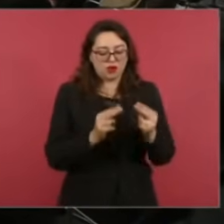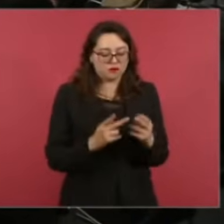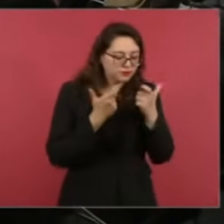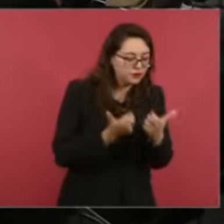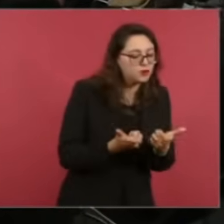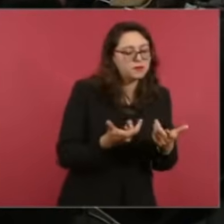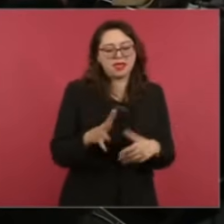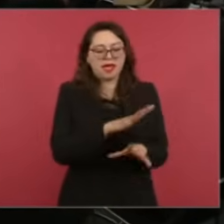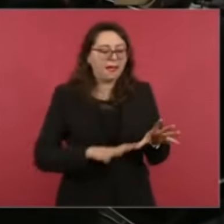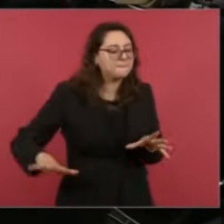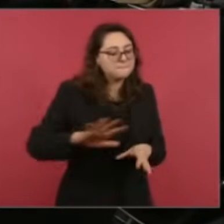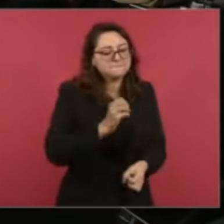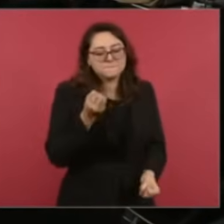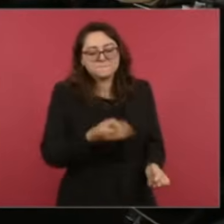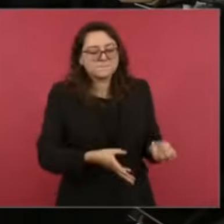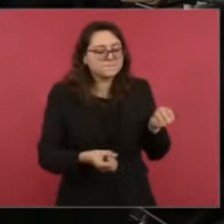En eso